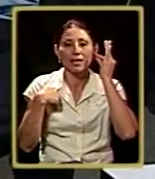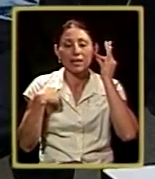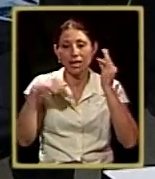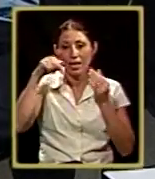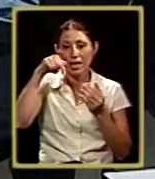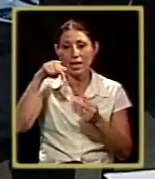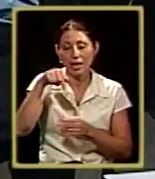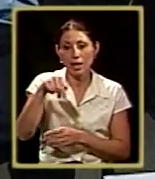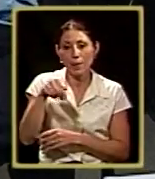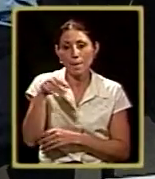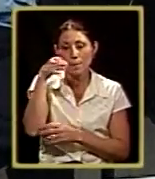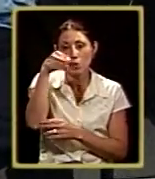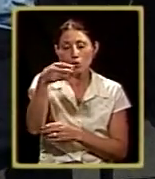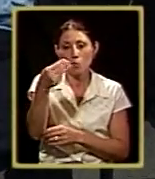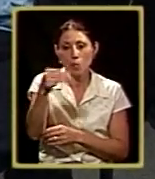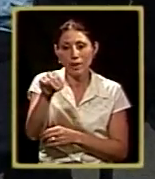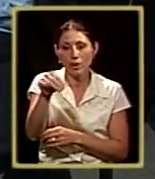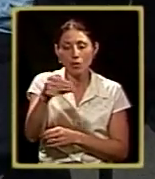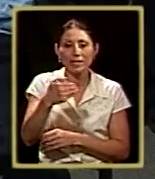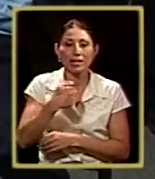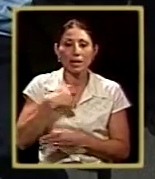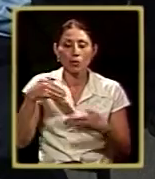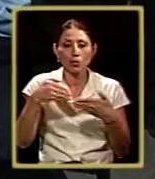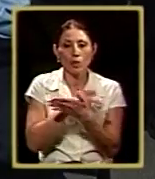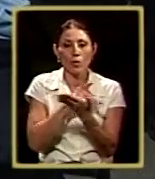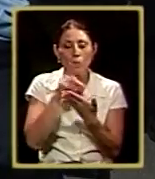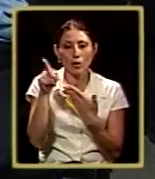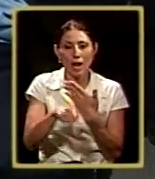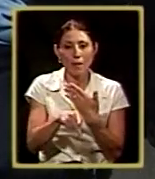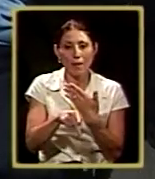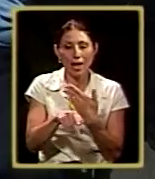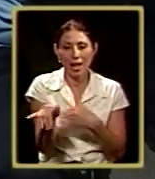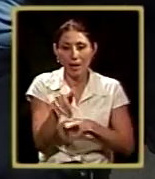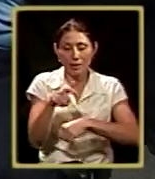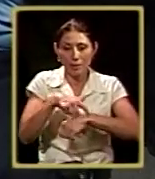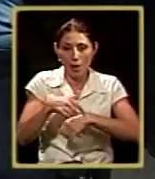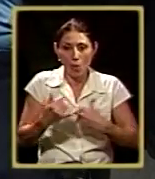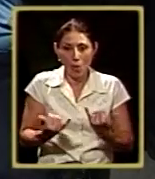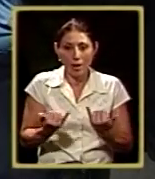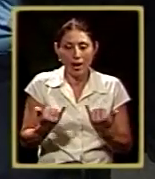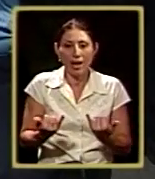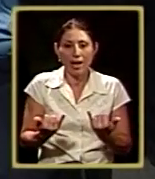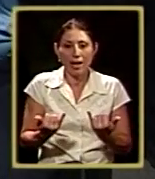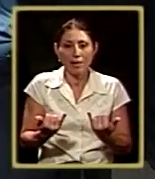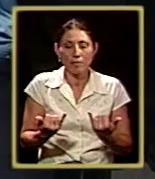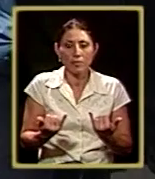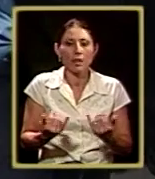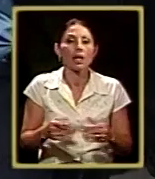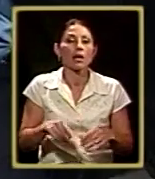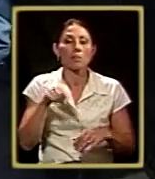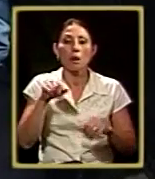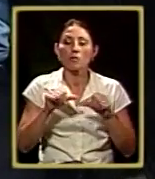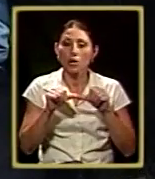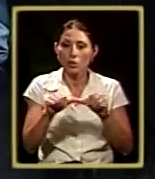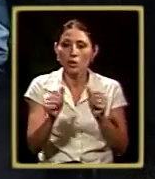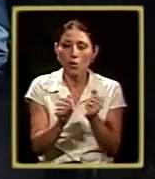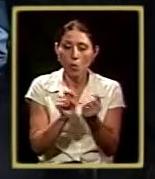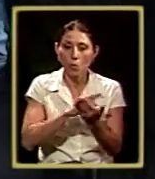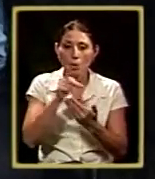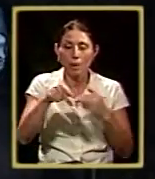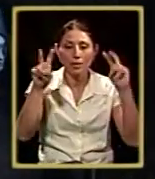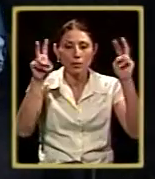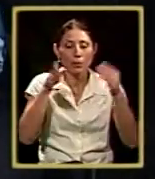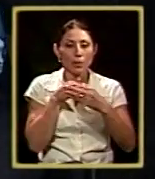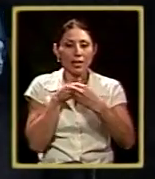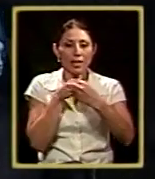el próximo miércoles tenemos un nuevo programa a esta misma hora. Vamos a continuar con esta serie de liderazgo